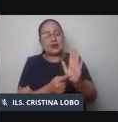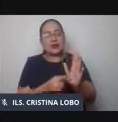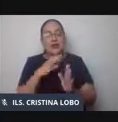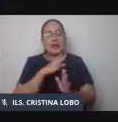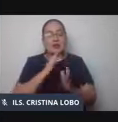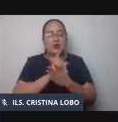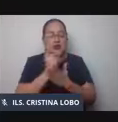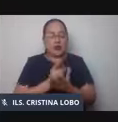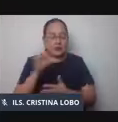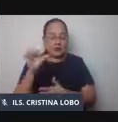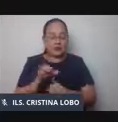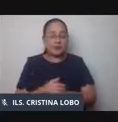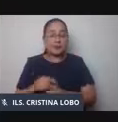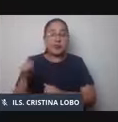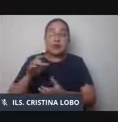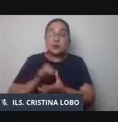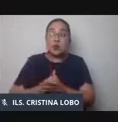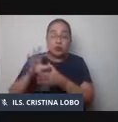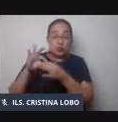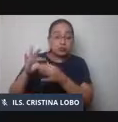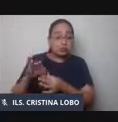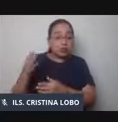que qué complicado es